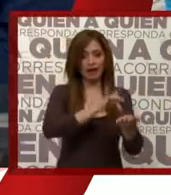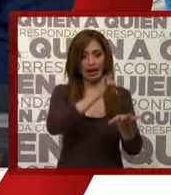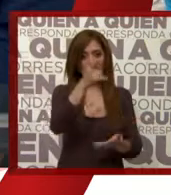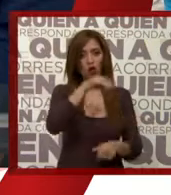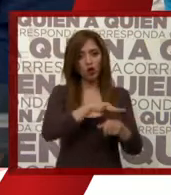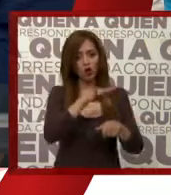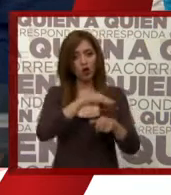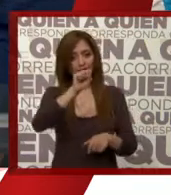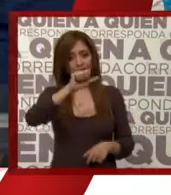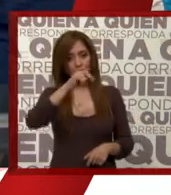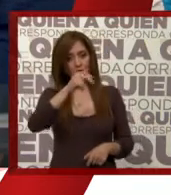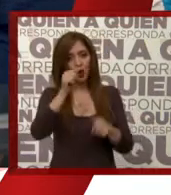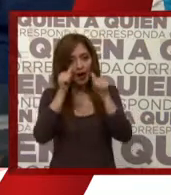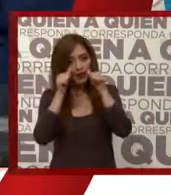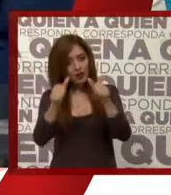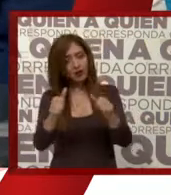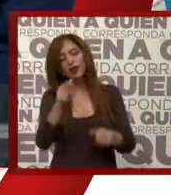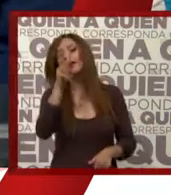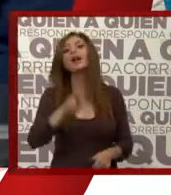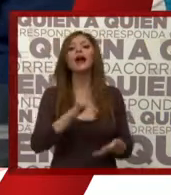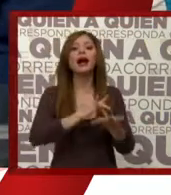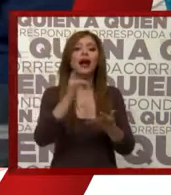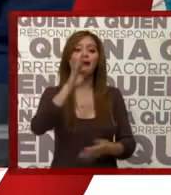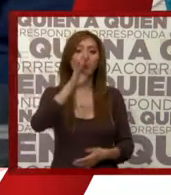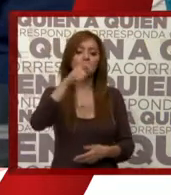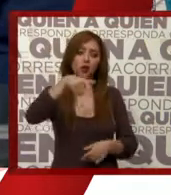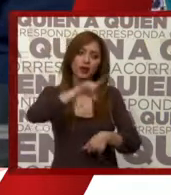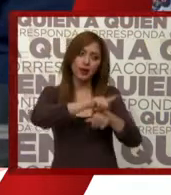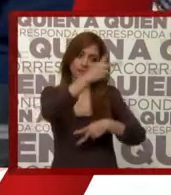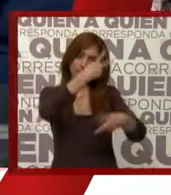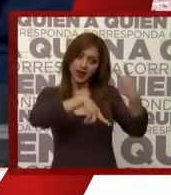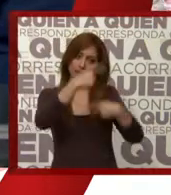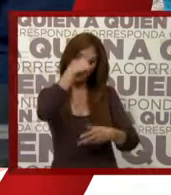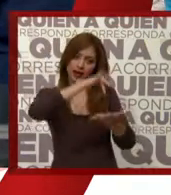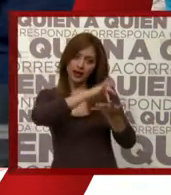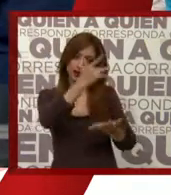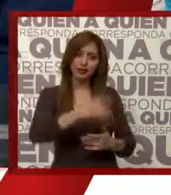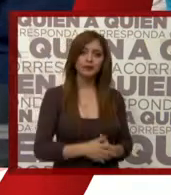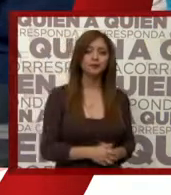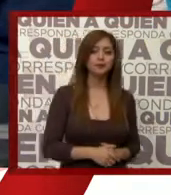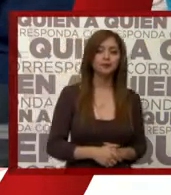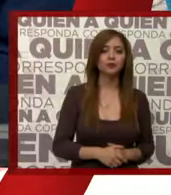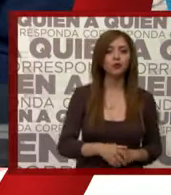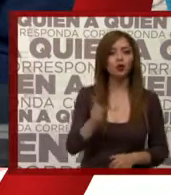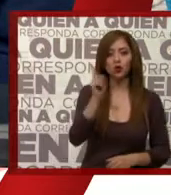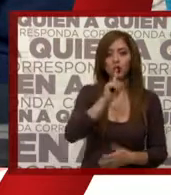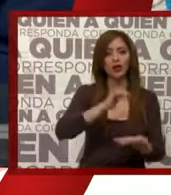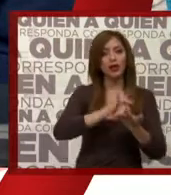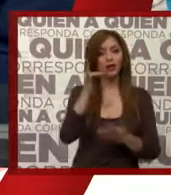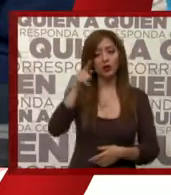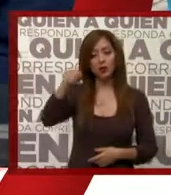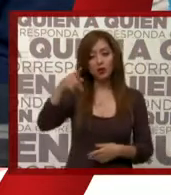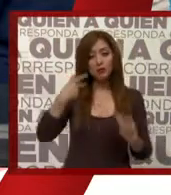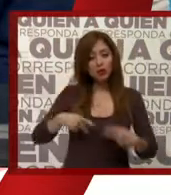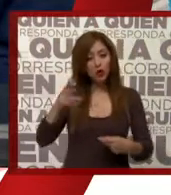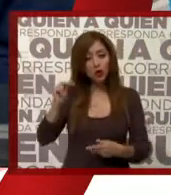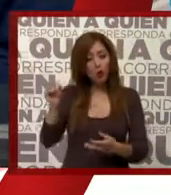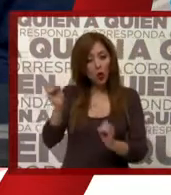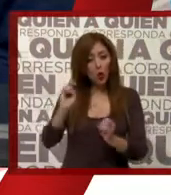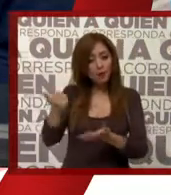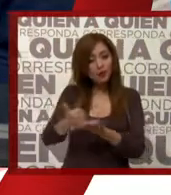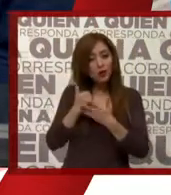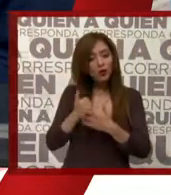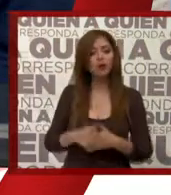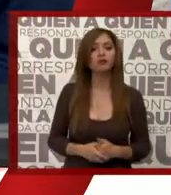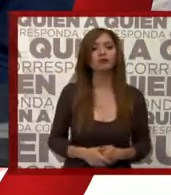que lo asistió. Oye, Félix, qué bueno que te hice la escapadita, compadre. No, y otra vez muchas gracias, señor Garralda. Si no hubiera sido por usted. No, mi amigo, yo no